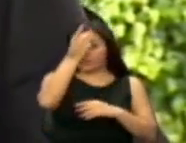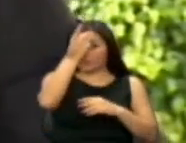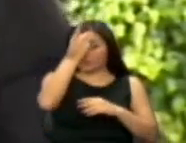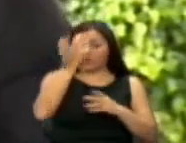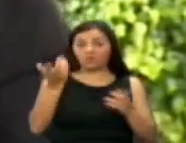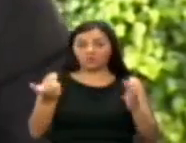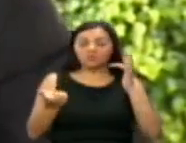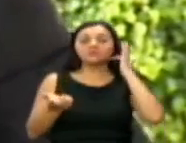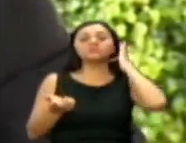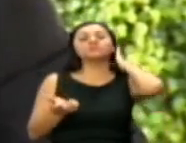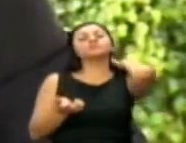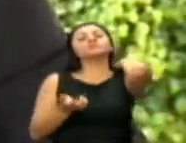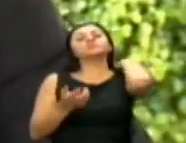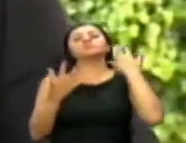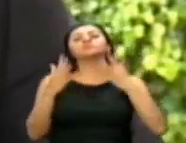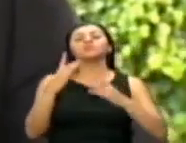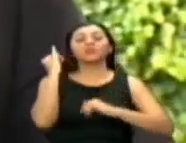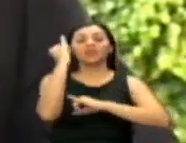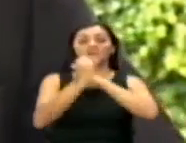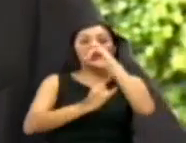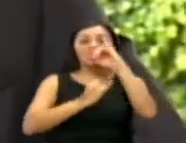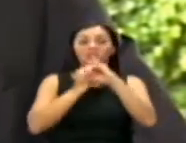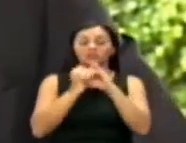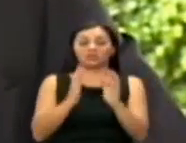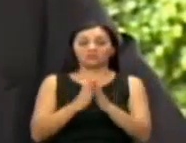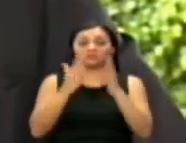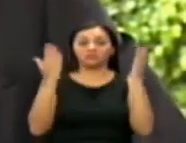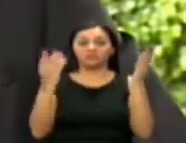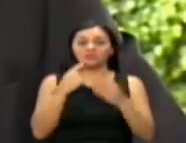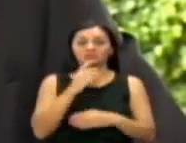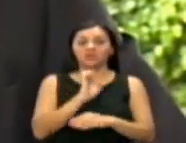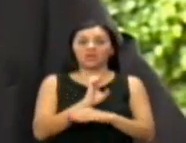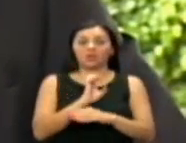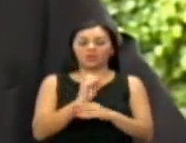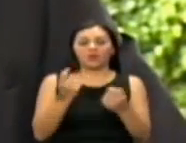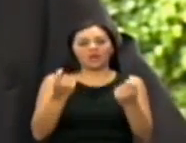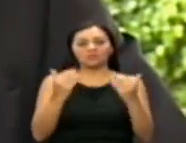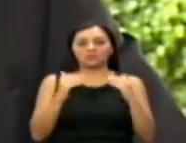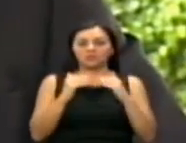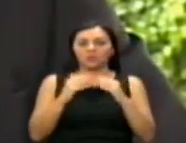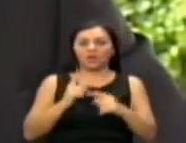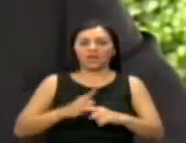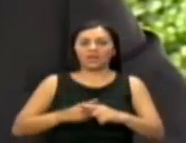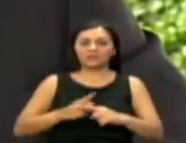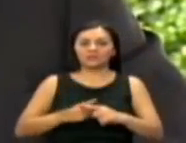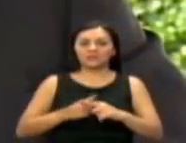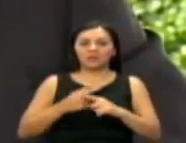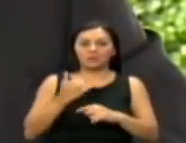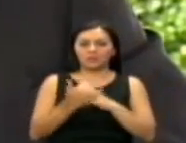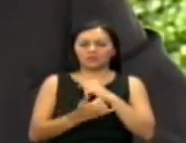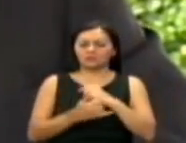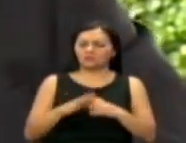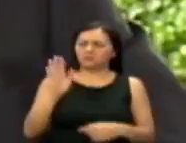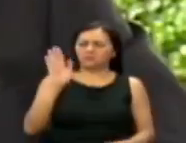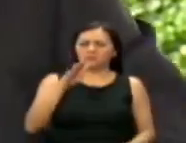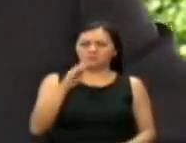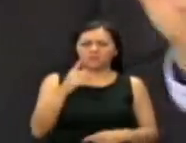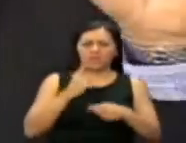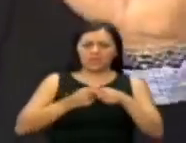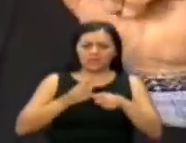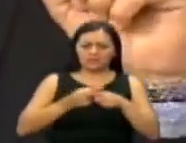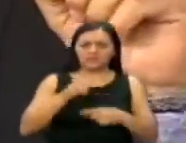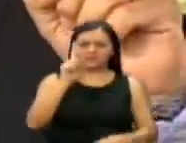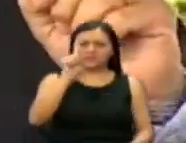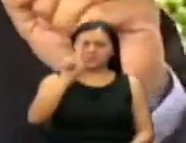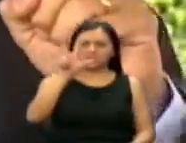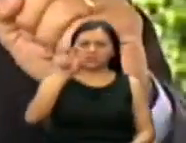nivel internacional, ya hay unas publicaciones diciendo que Ecuador se parece a Grecia. Grecia tiene 160% de deuda a PIB. Nosotros tenemos 30% y